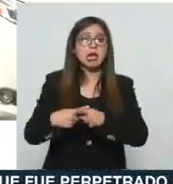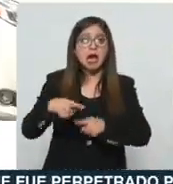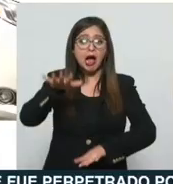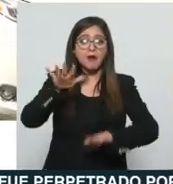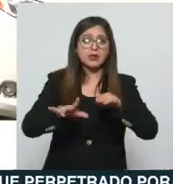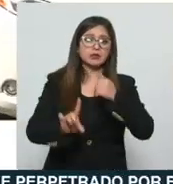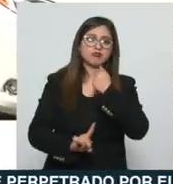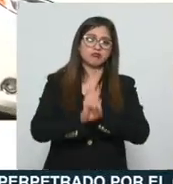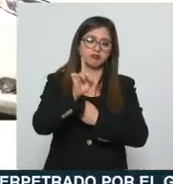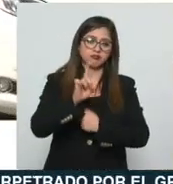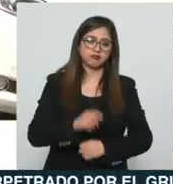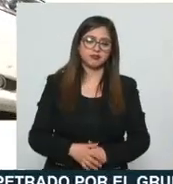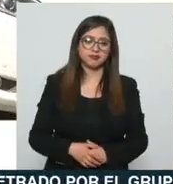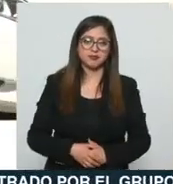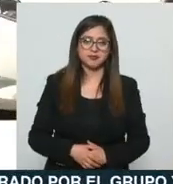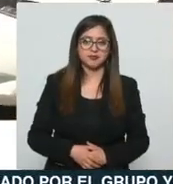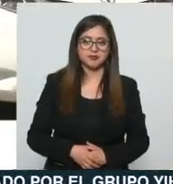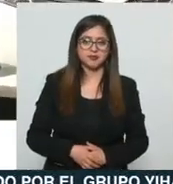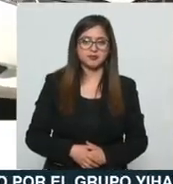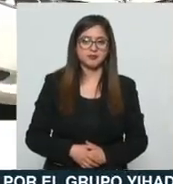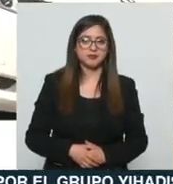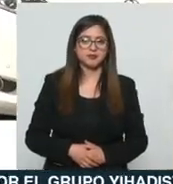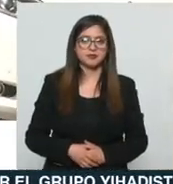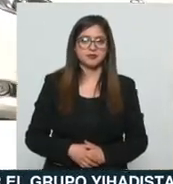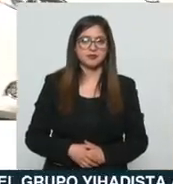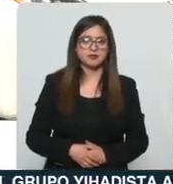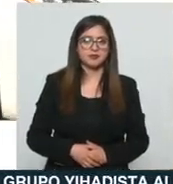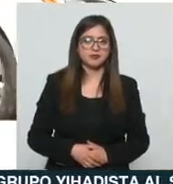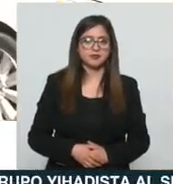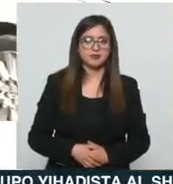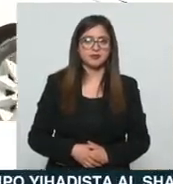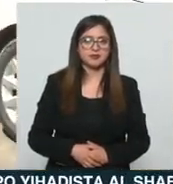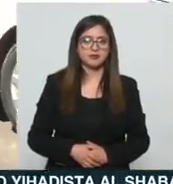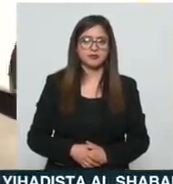bien. En las imágenes, Joel Arias, Saray Mariscal, 21 Noticias.